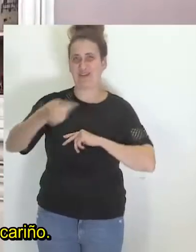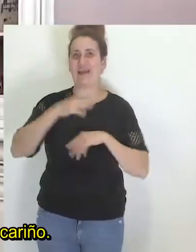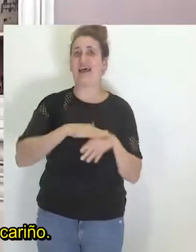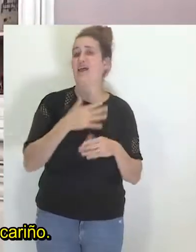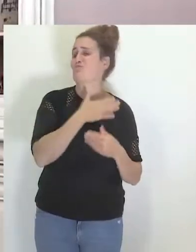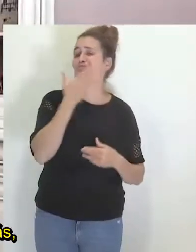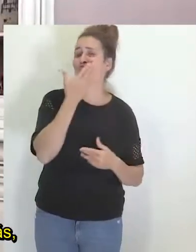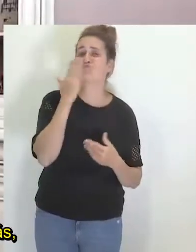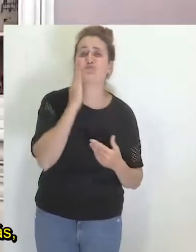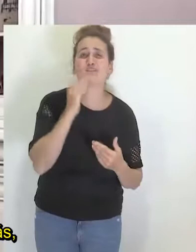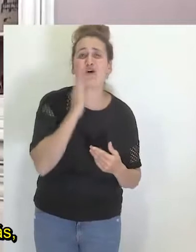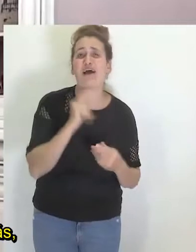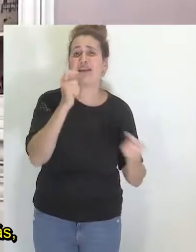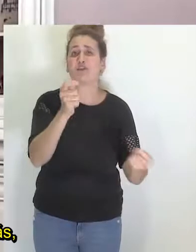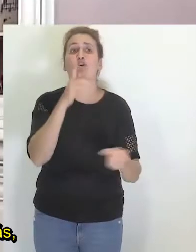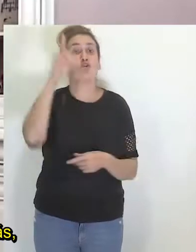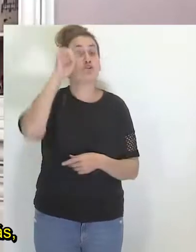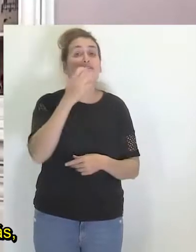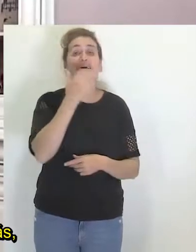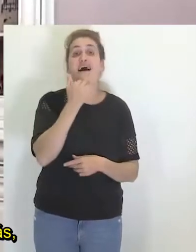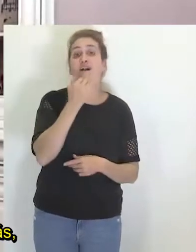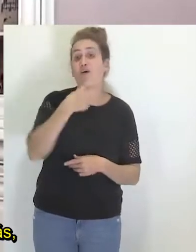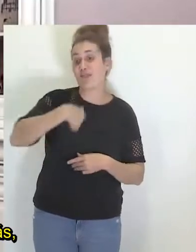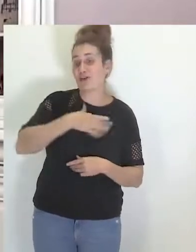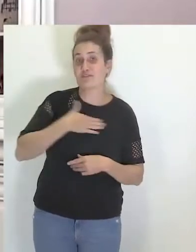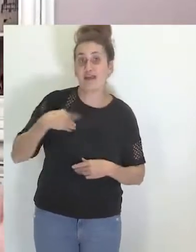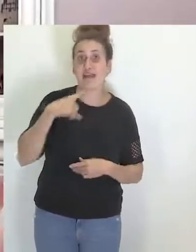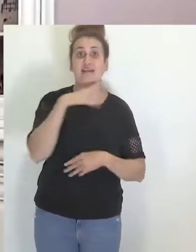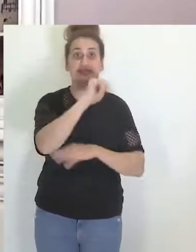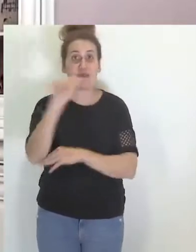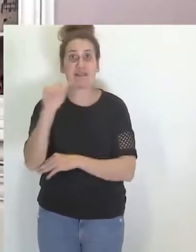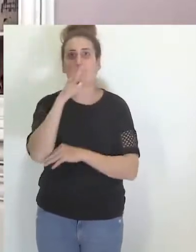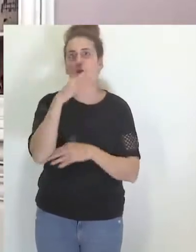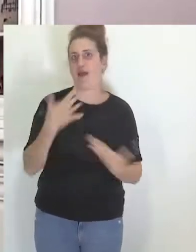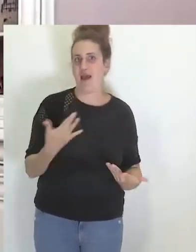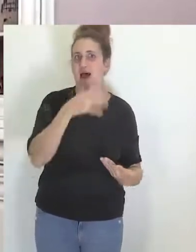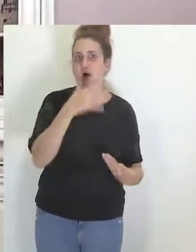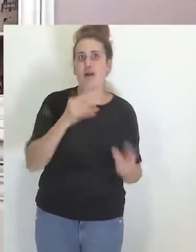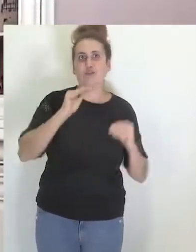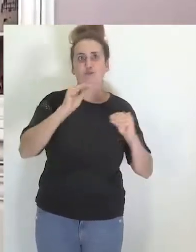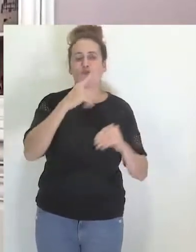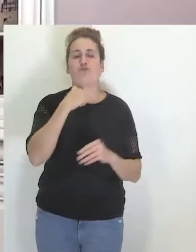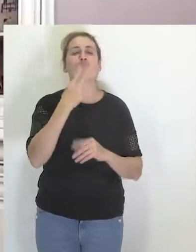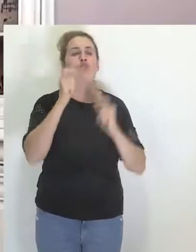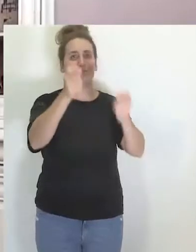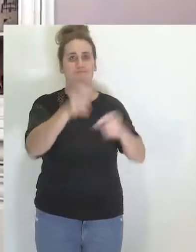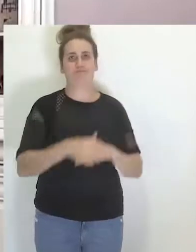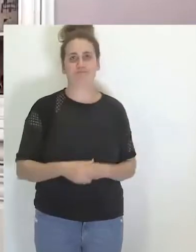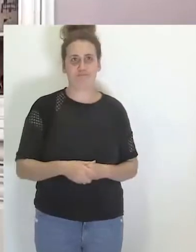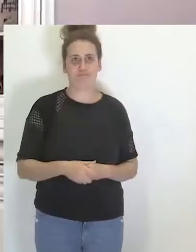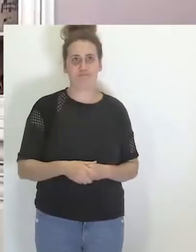muchísimo cariño. No sé si querías, Wendy, pues despedirte, decirnos algo más, porque ahora es tuyo, por supuesto, el de altavoz.